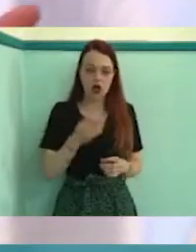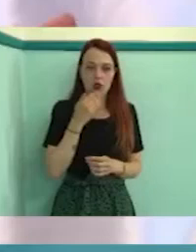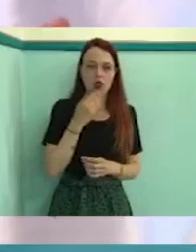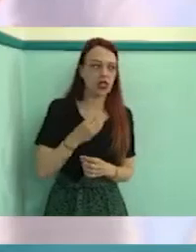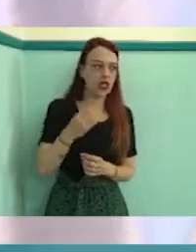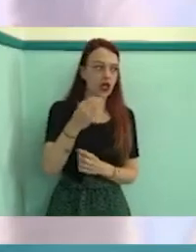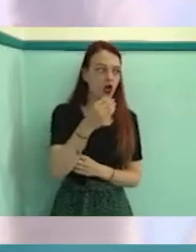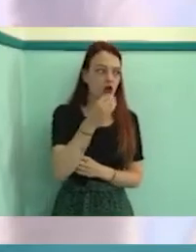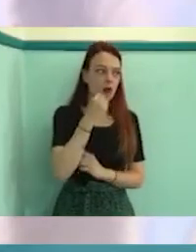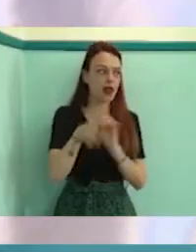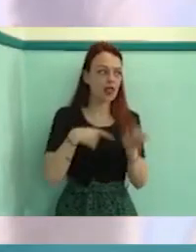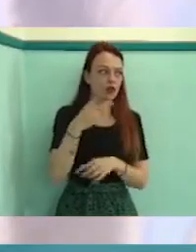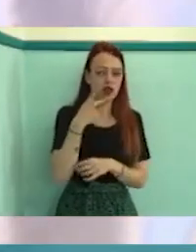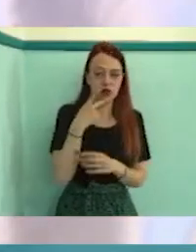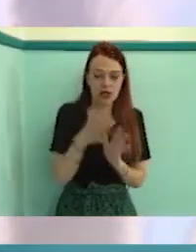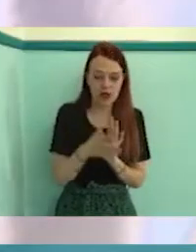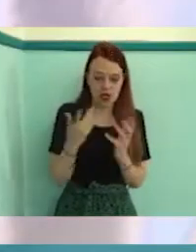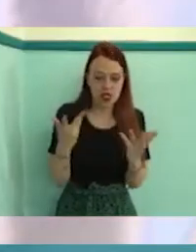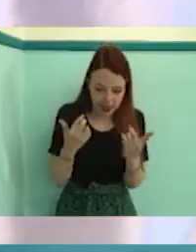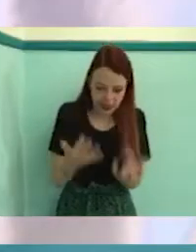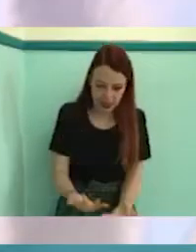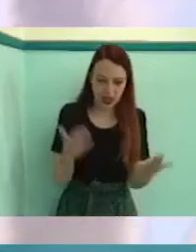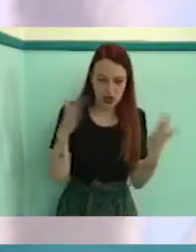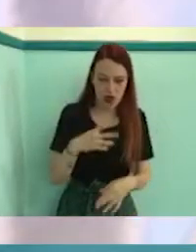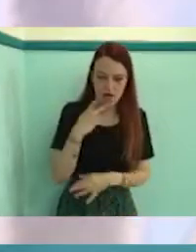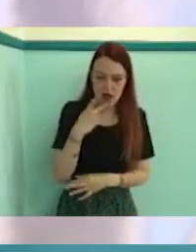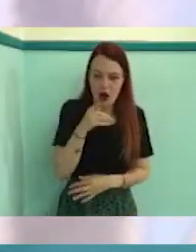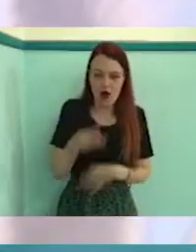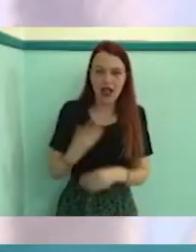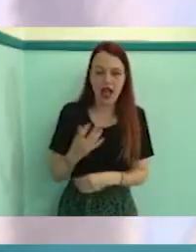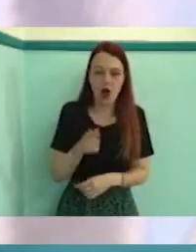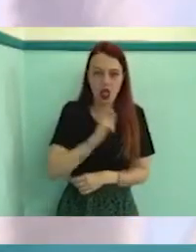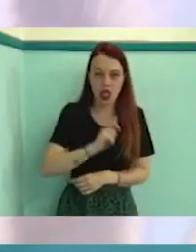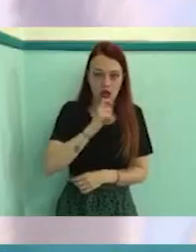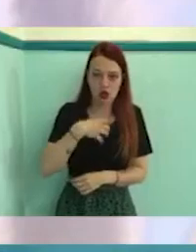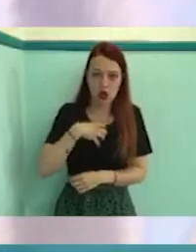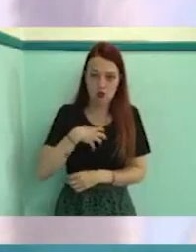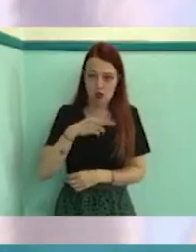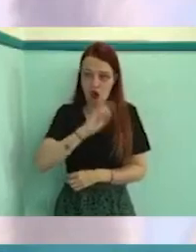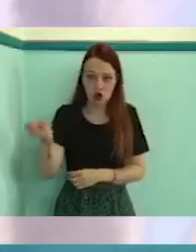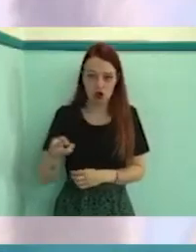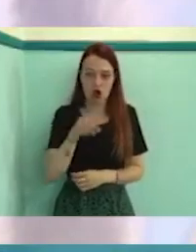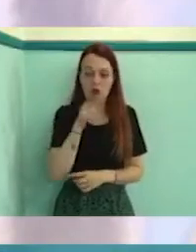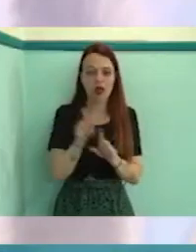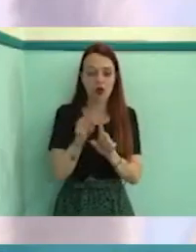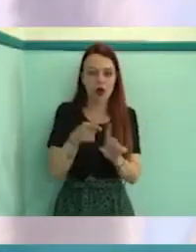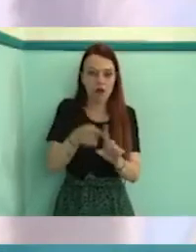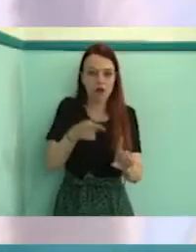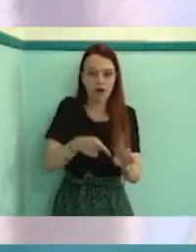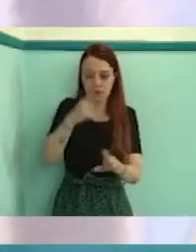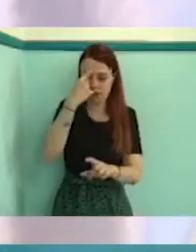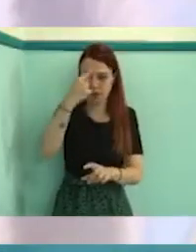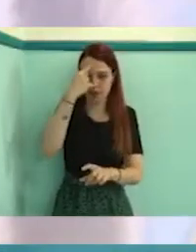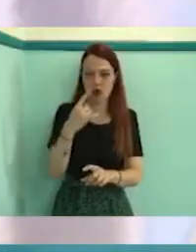comer las que fuman no es que uy te lo quitas y dices qué hago ahora me como chupa chup no puedo hacer otra cosa porque tengo esa tendencia no